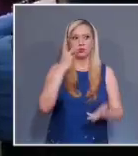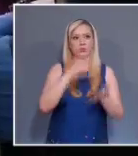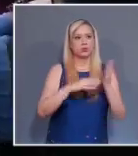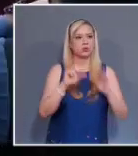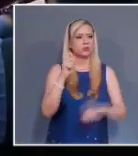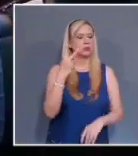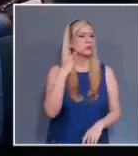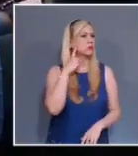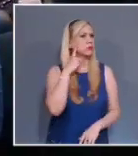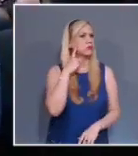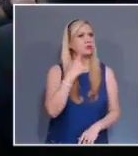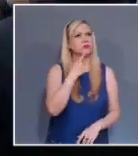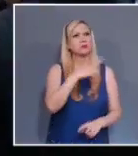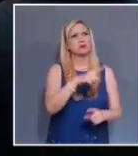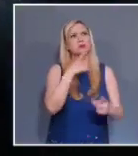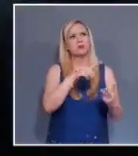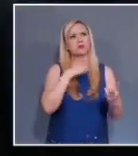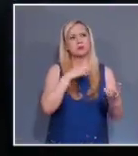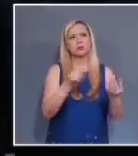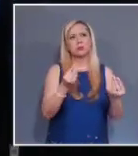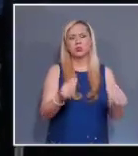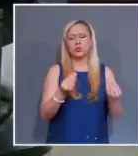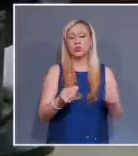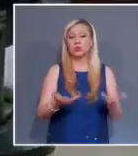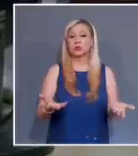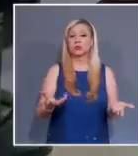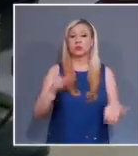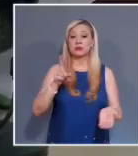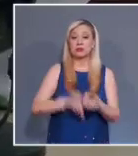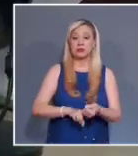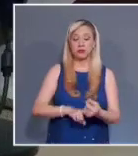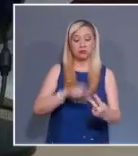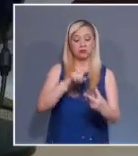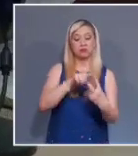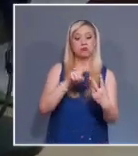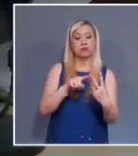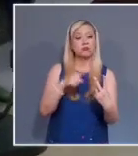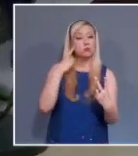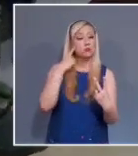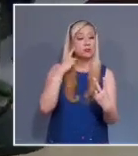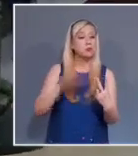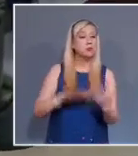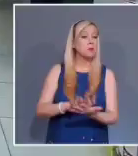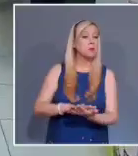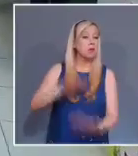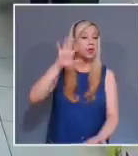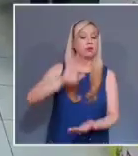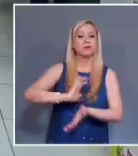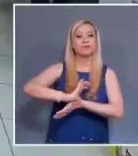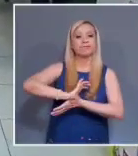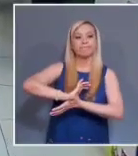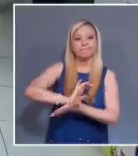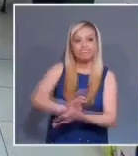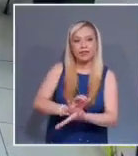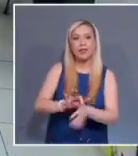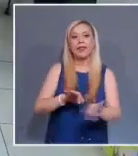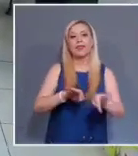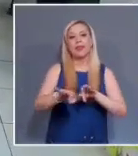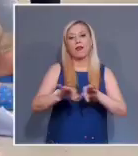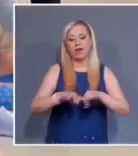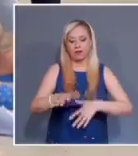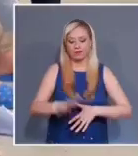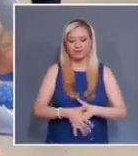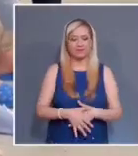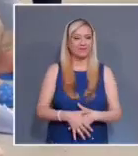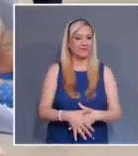que en la capital del país, las dos causas con mayores denuncias son discriminación en el empleo por embarazo y maternidad